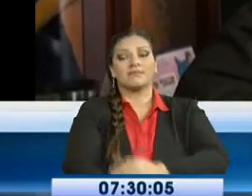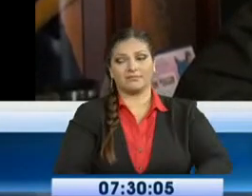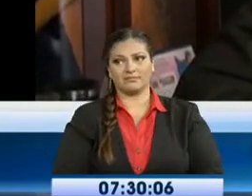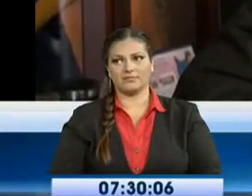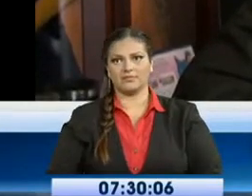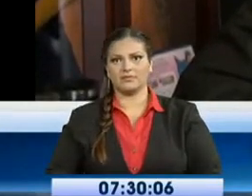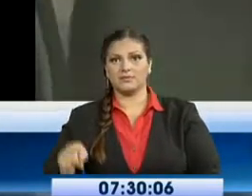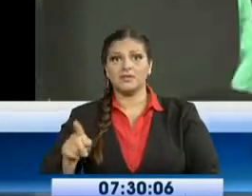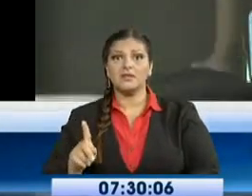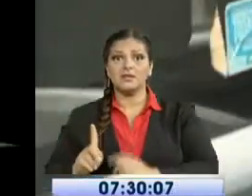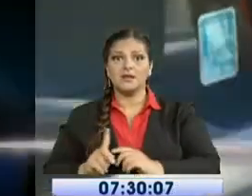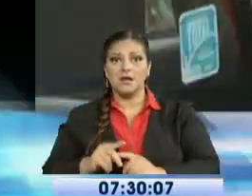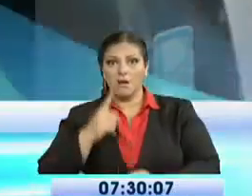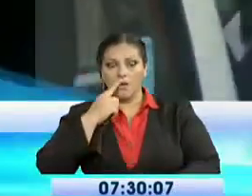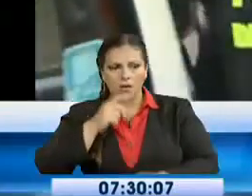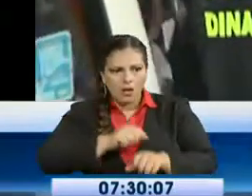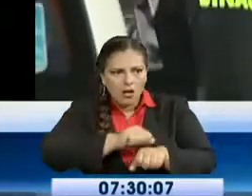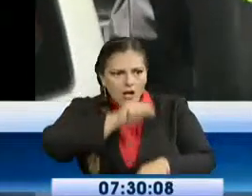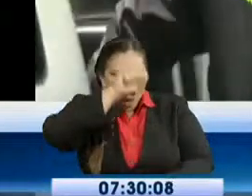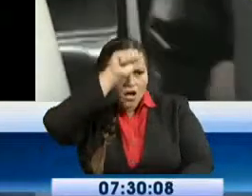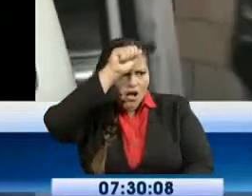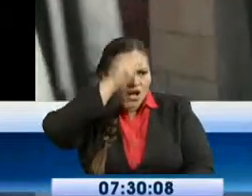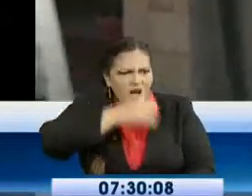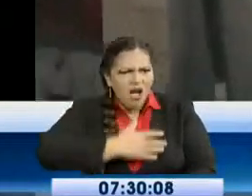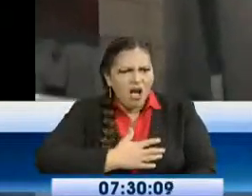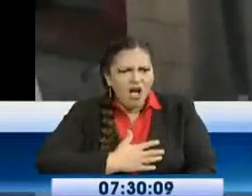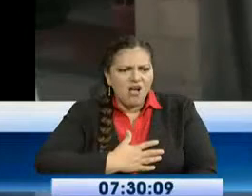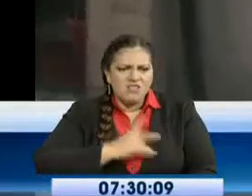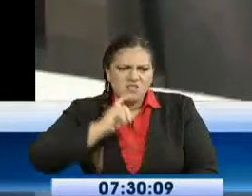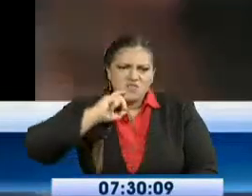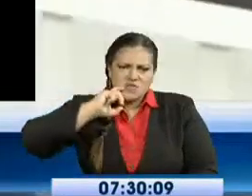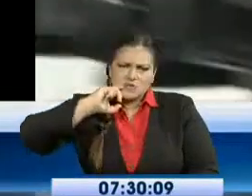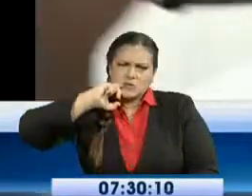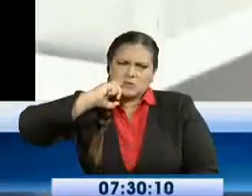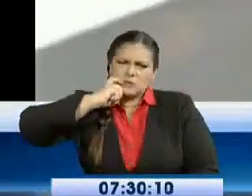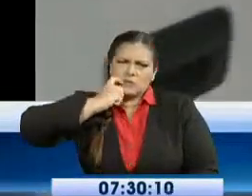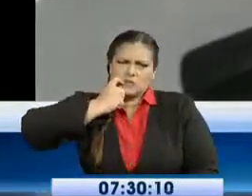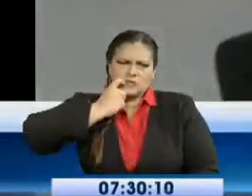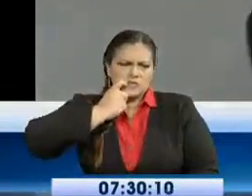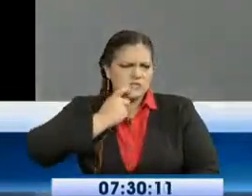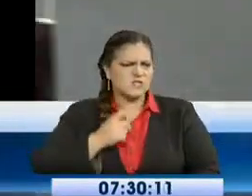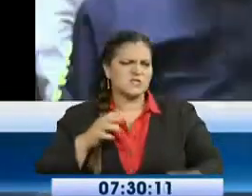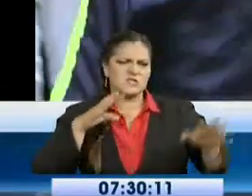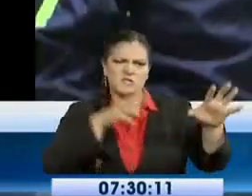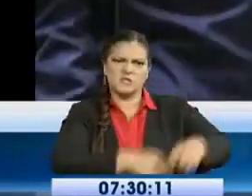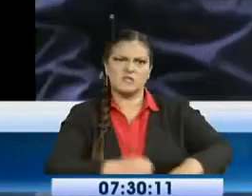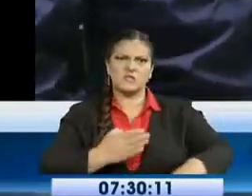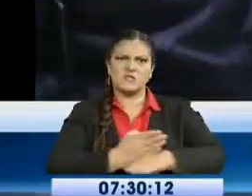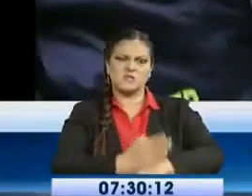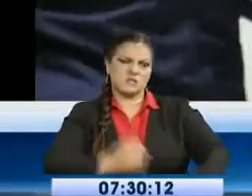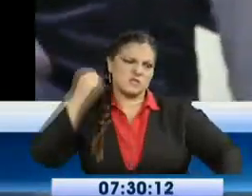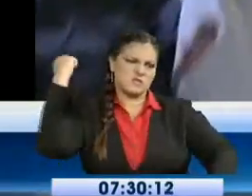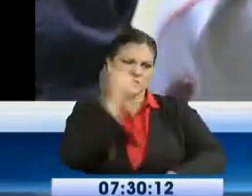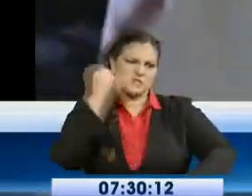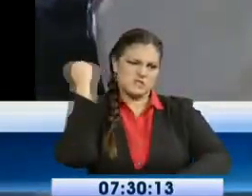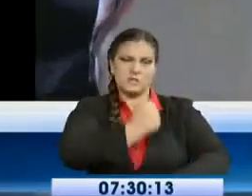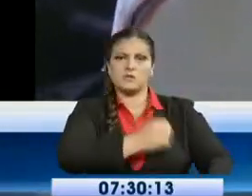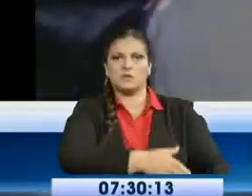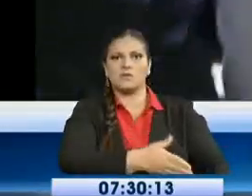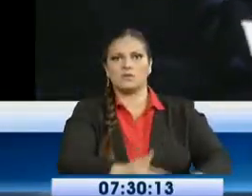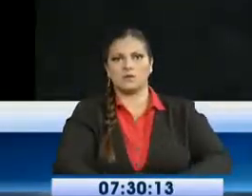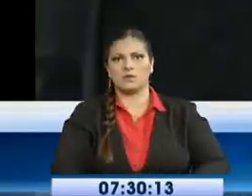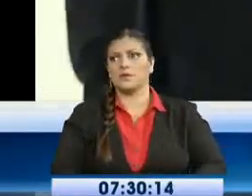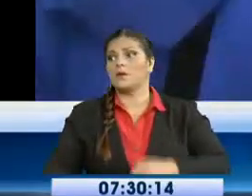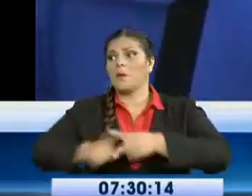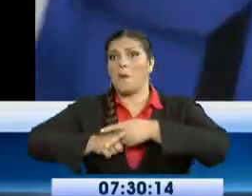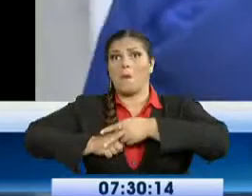celos. Luego de un año y medio, la policía logró ubicarlo y detenerlo. El implicado en el asesinato pasó a encabezar